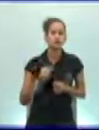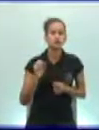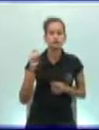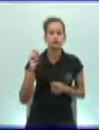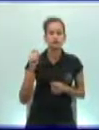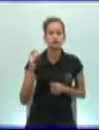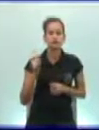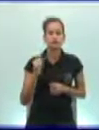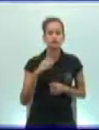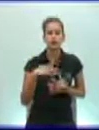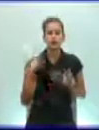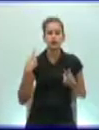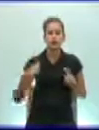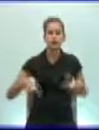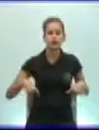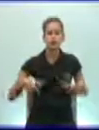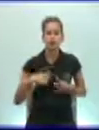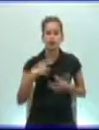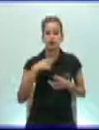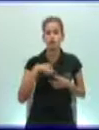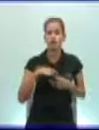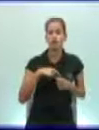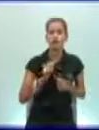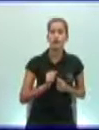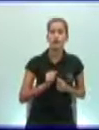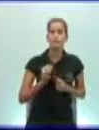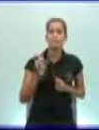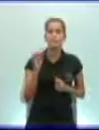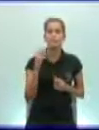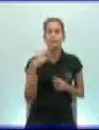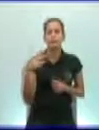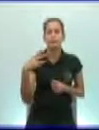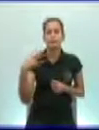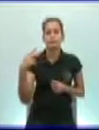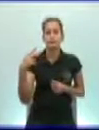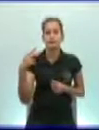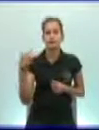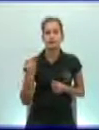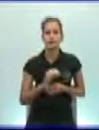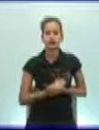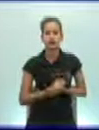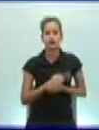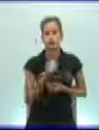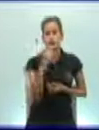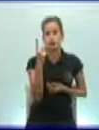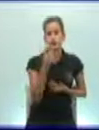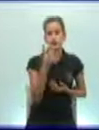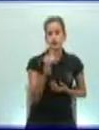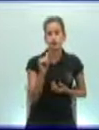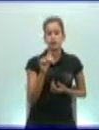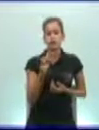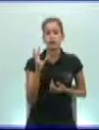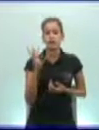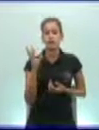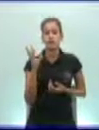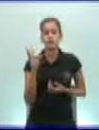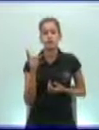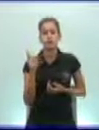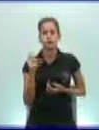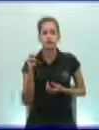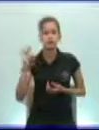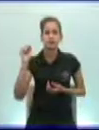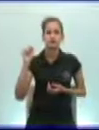del predicado, están expresados ambos en número singular y en